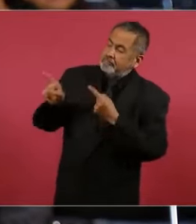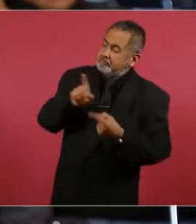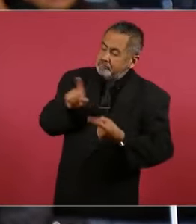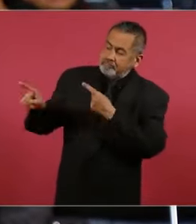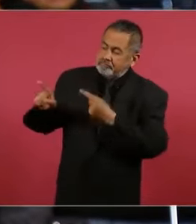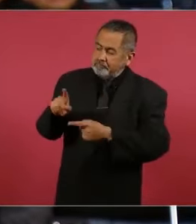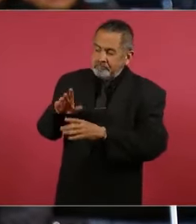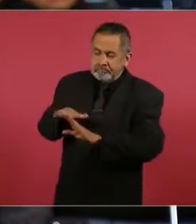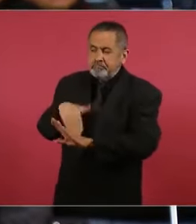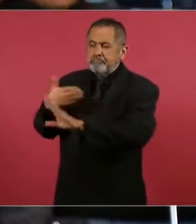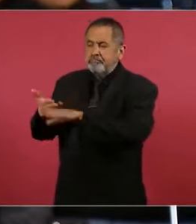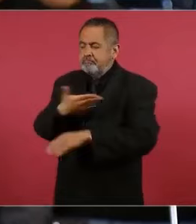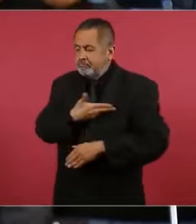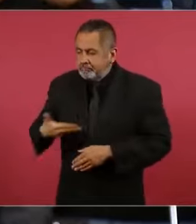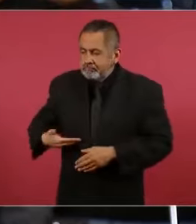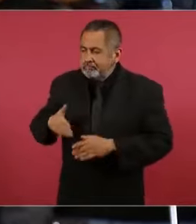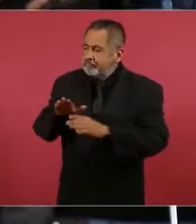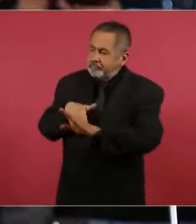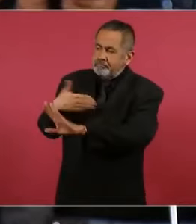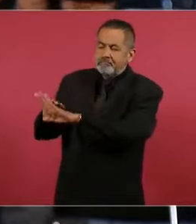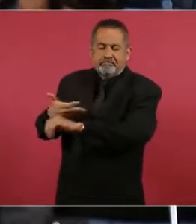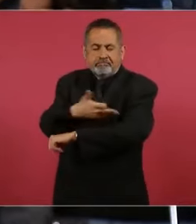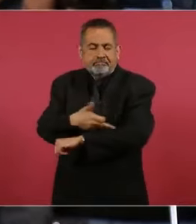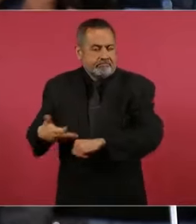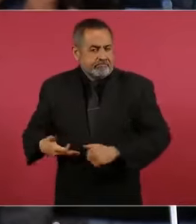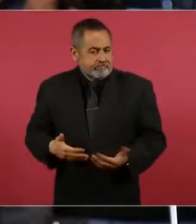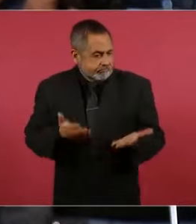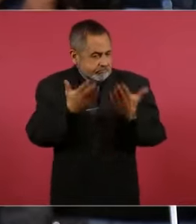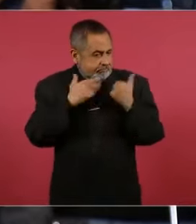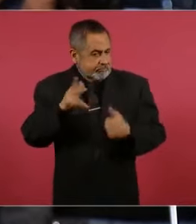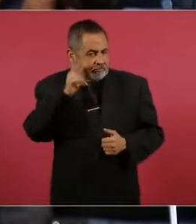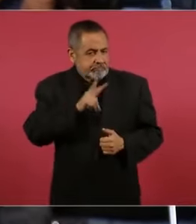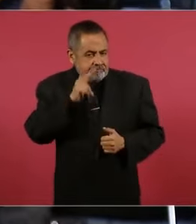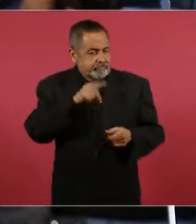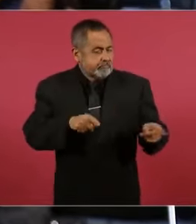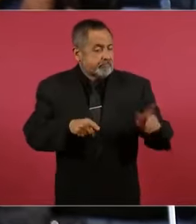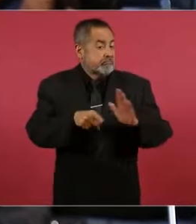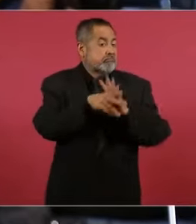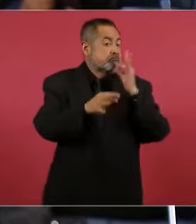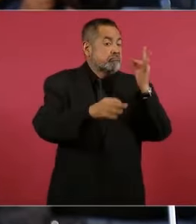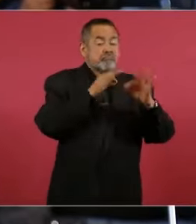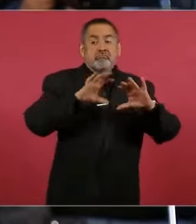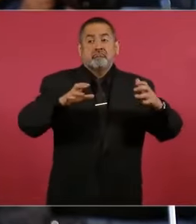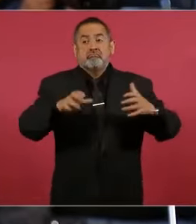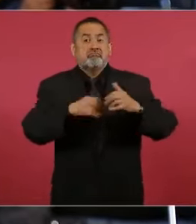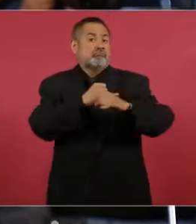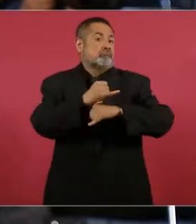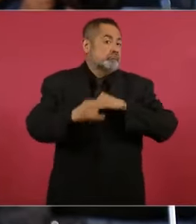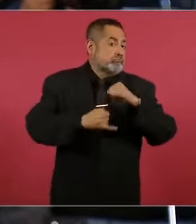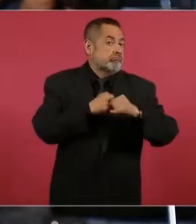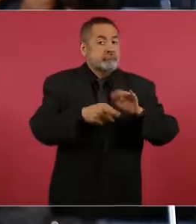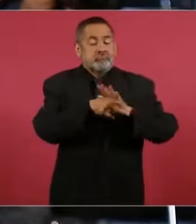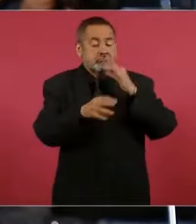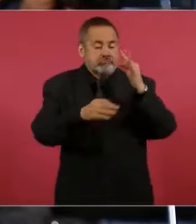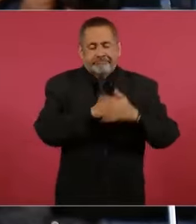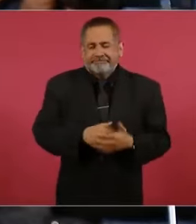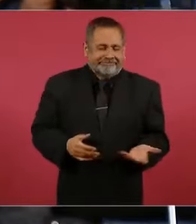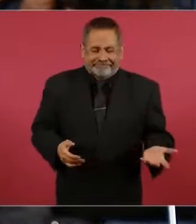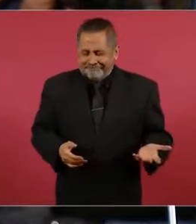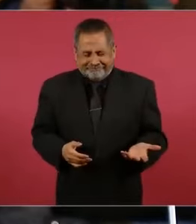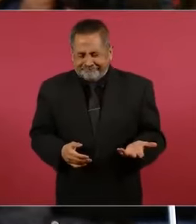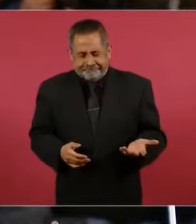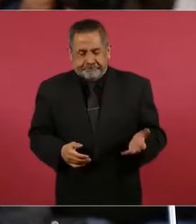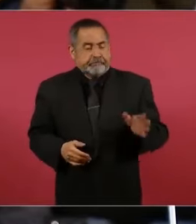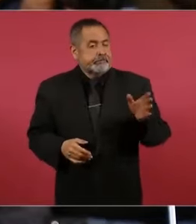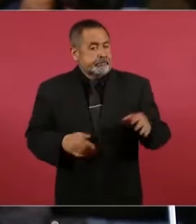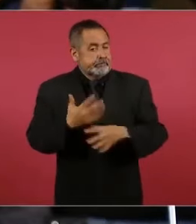su persona y a su familia sin pruebas por parte de la llamada prensa nacional e internacional. Retomando